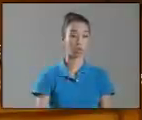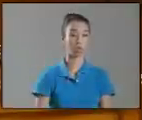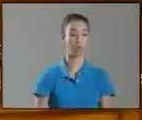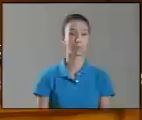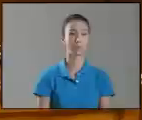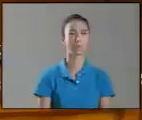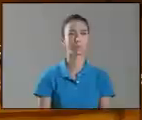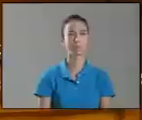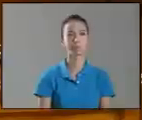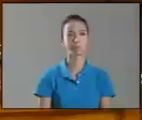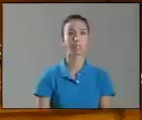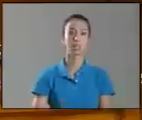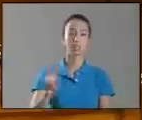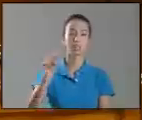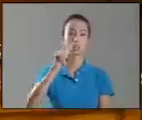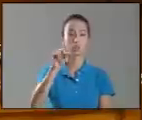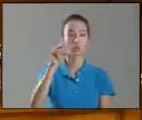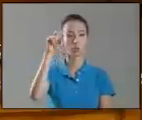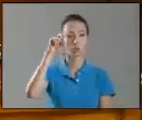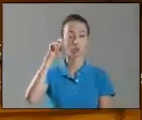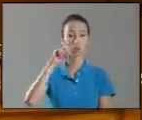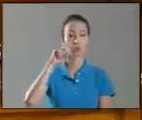y a cumplir la palabra en todo.